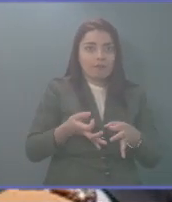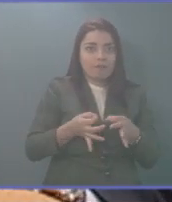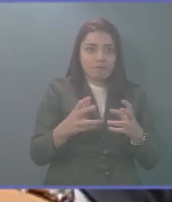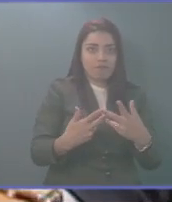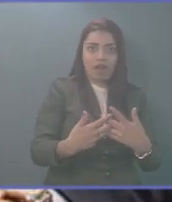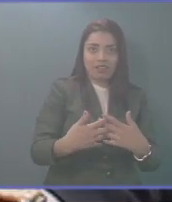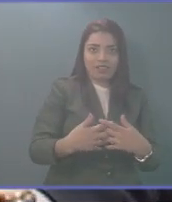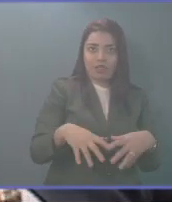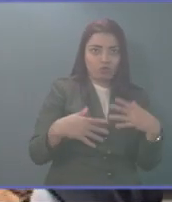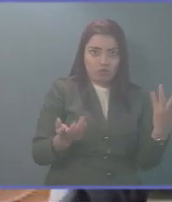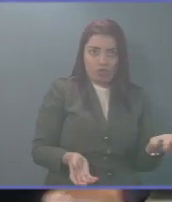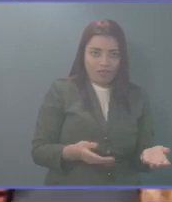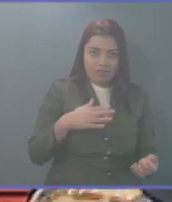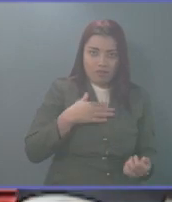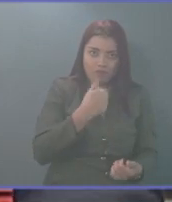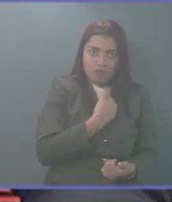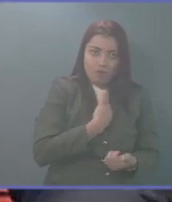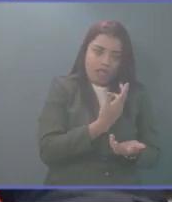sea